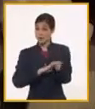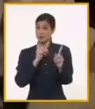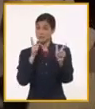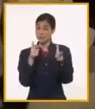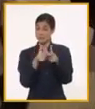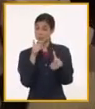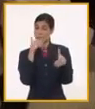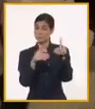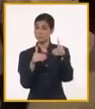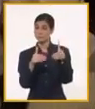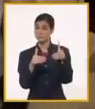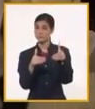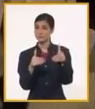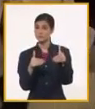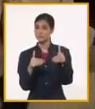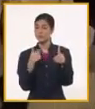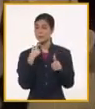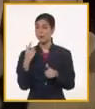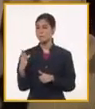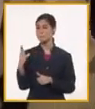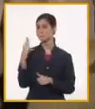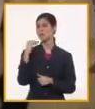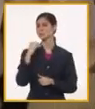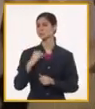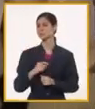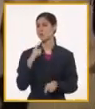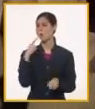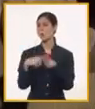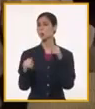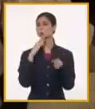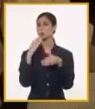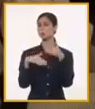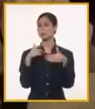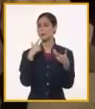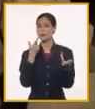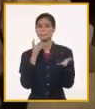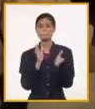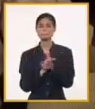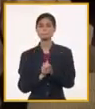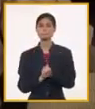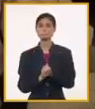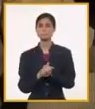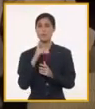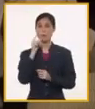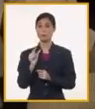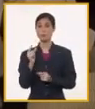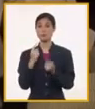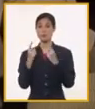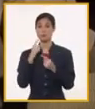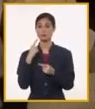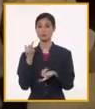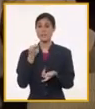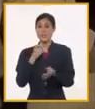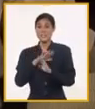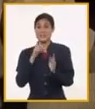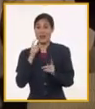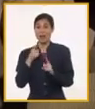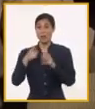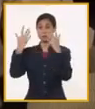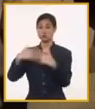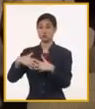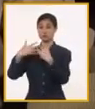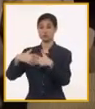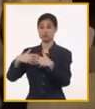no, y ahora tenemos otro problema. Figúrate tú cómo estaban ellos. Que tenemos que hacer 1 millón de